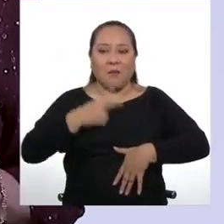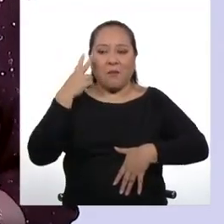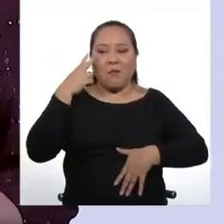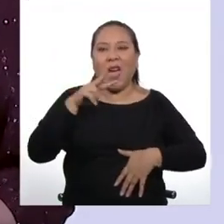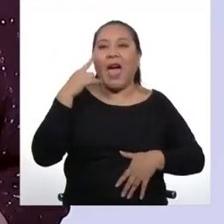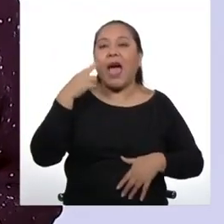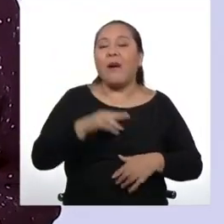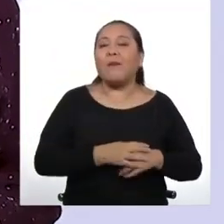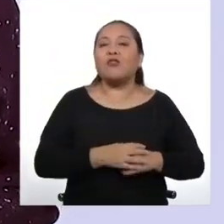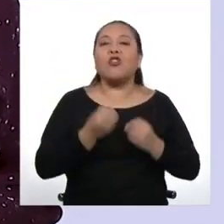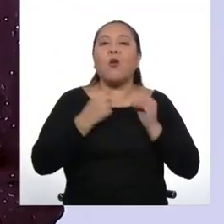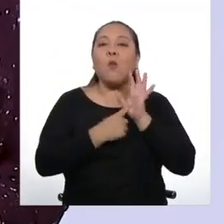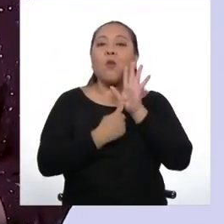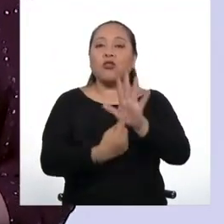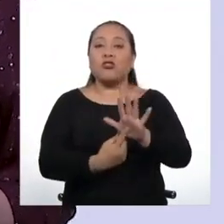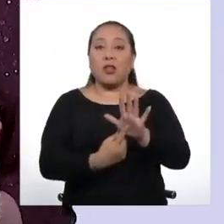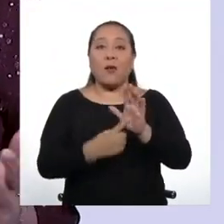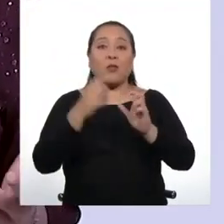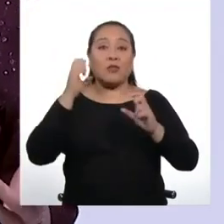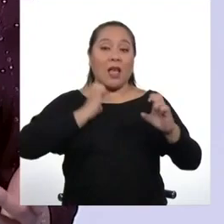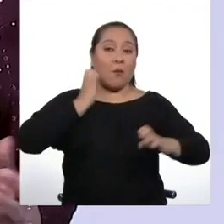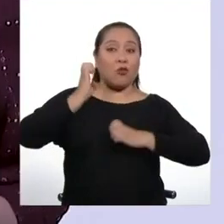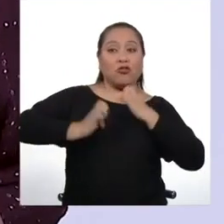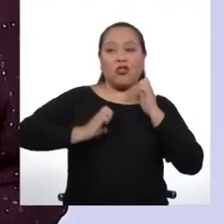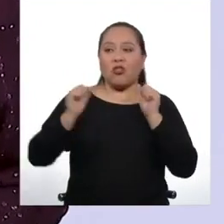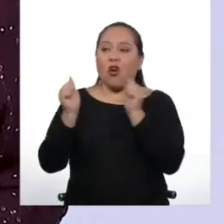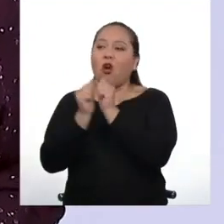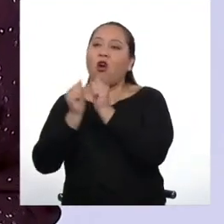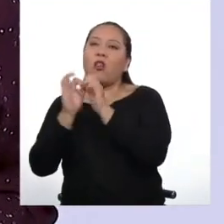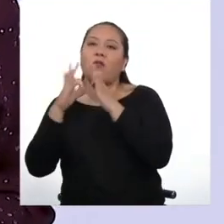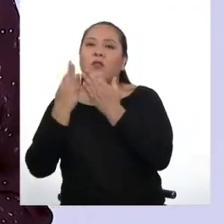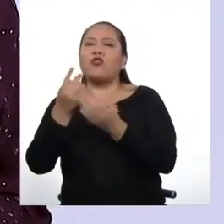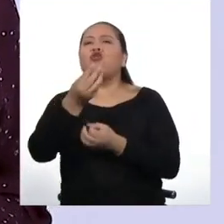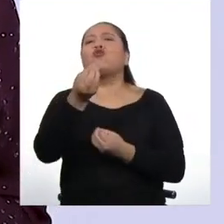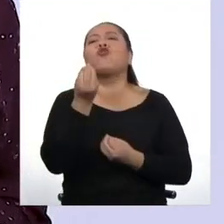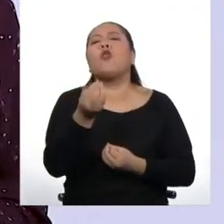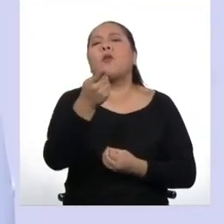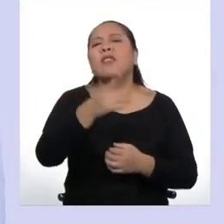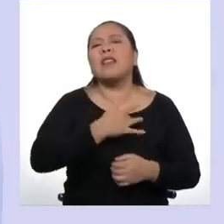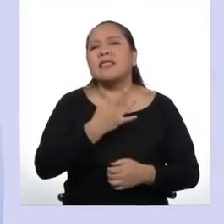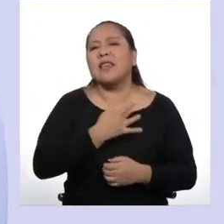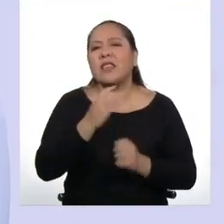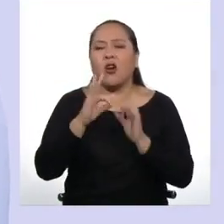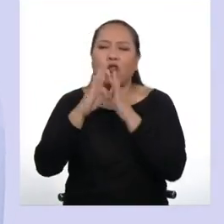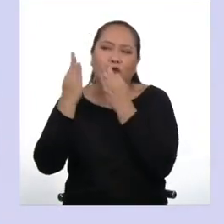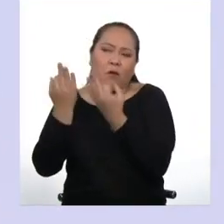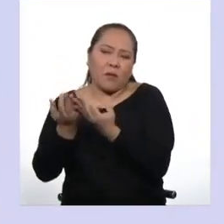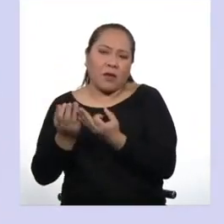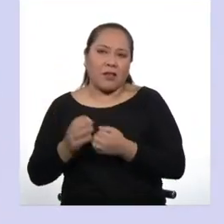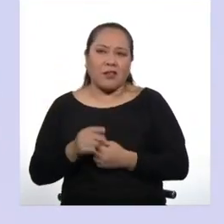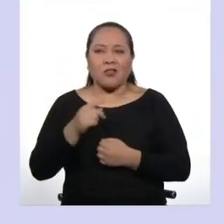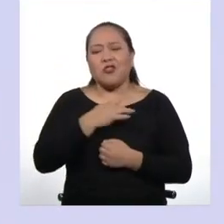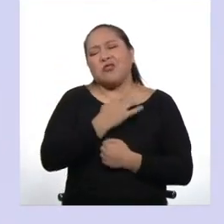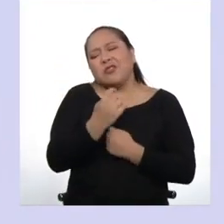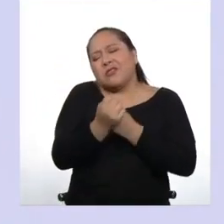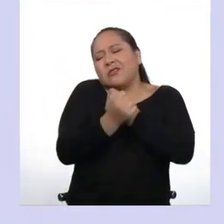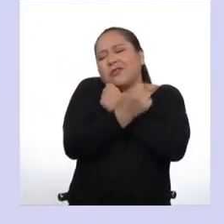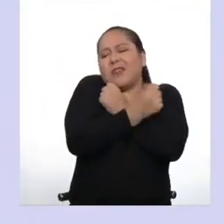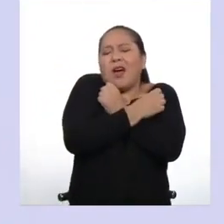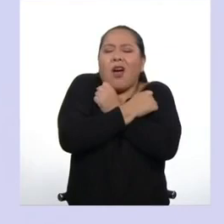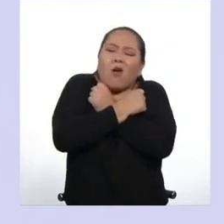estamos con nuestra familia. ¿Qué sientes por los miembros de tu familia? Yo siento que los quiero, que los